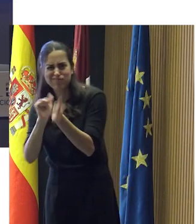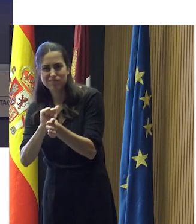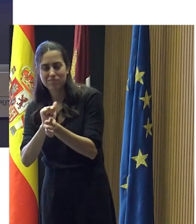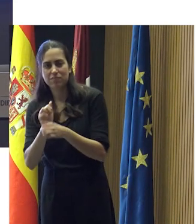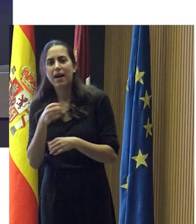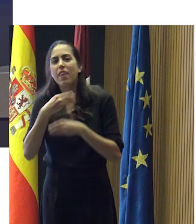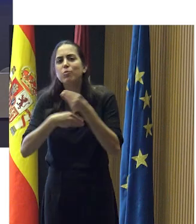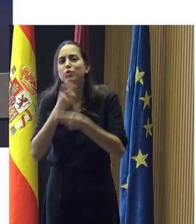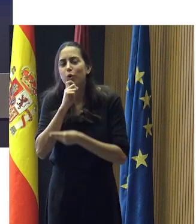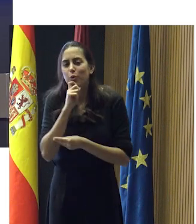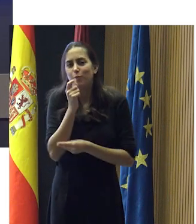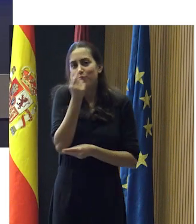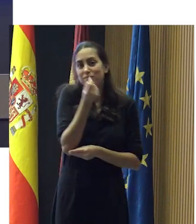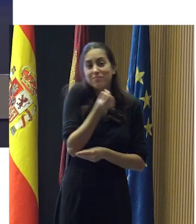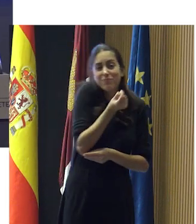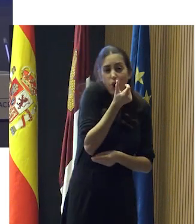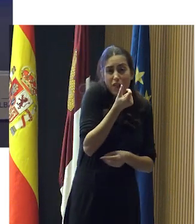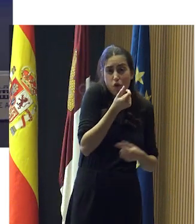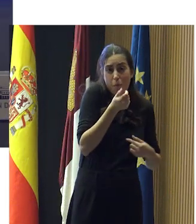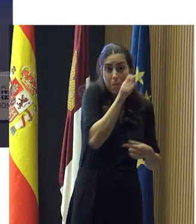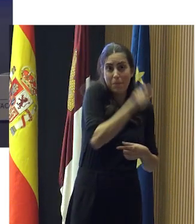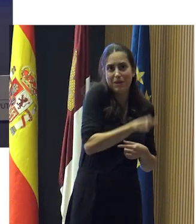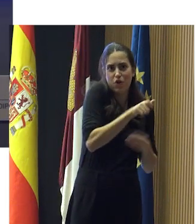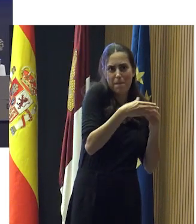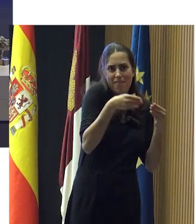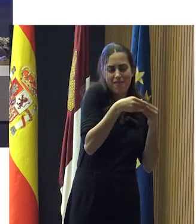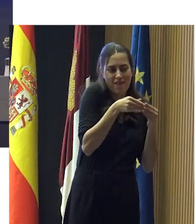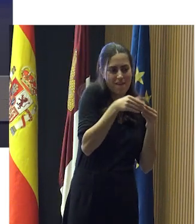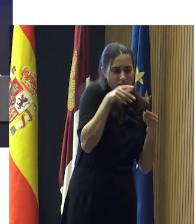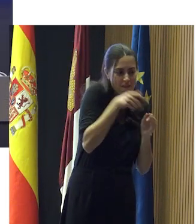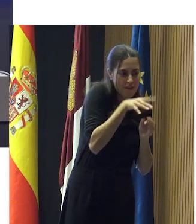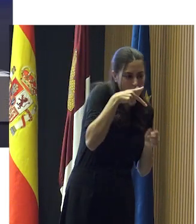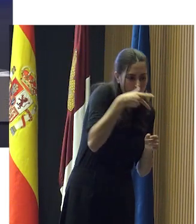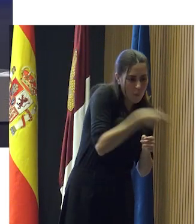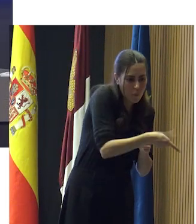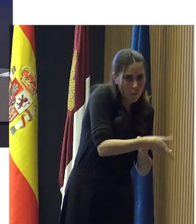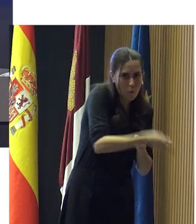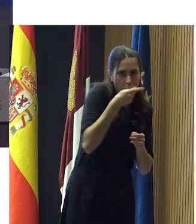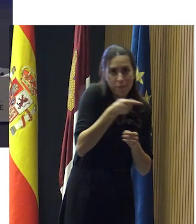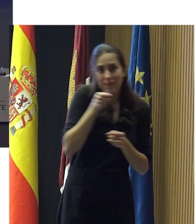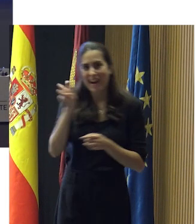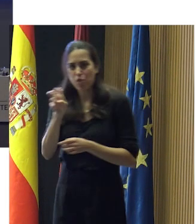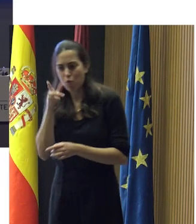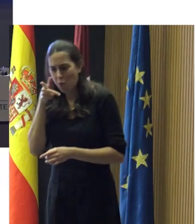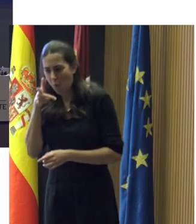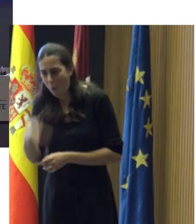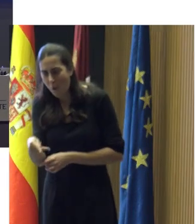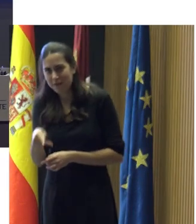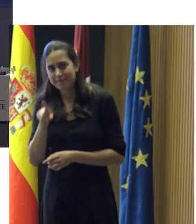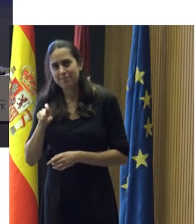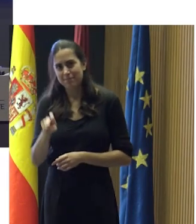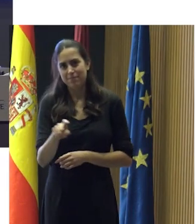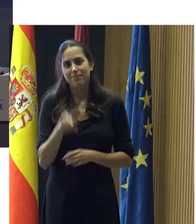es implantar un trocito muy pequeño del tumor de la paciente en estos animales y crecerlo ahí. Bueno, he traído un pequeño